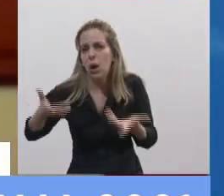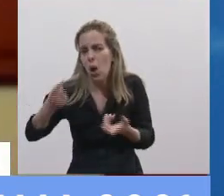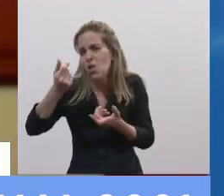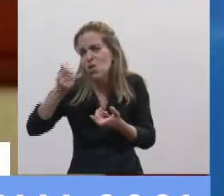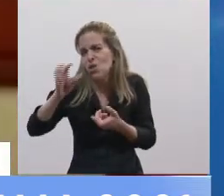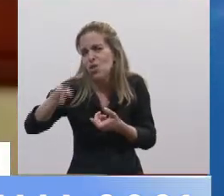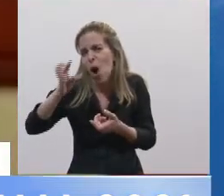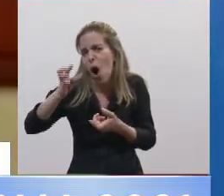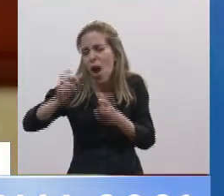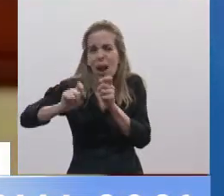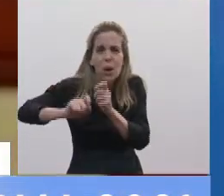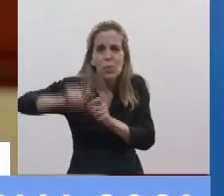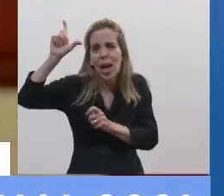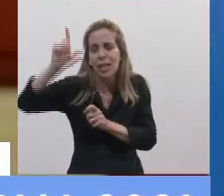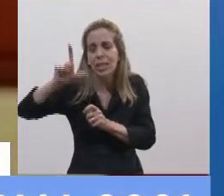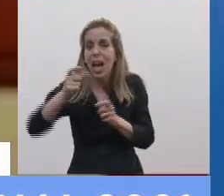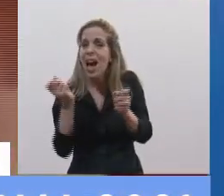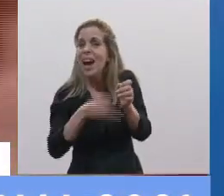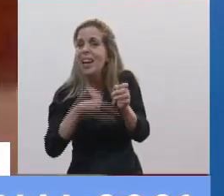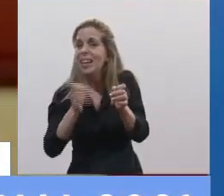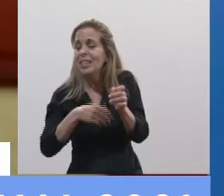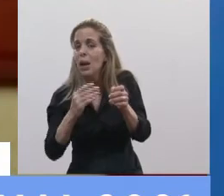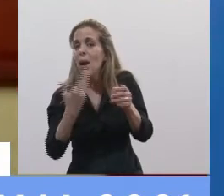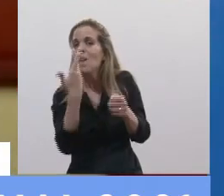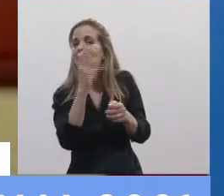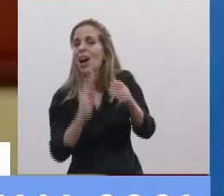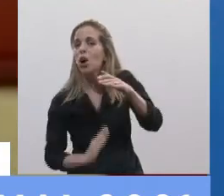de las reservas del Banco Central es una incógnita,